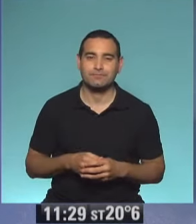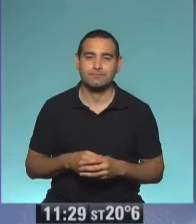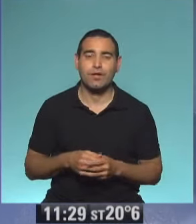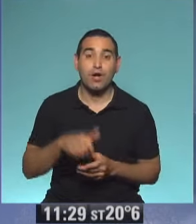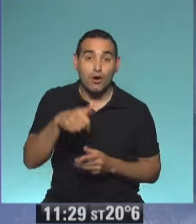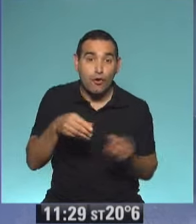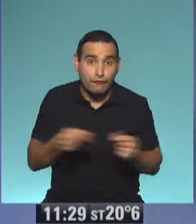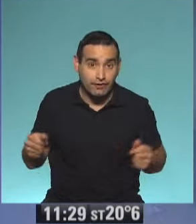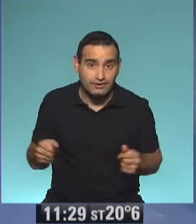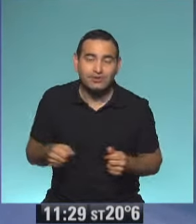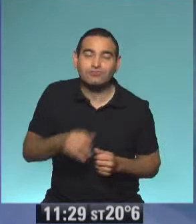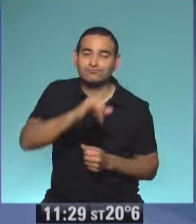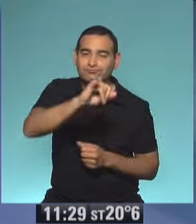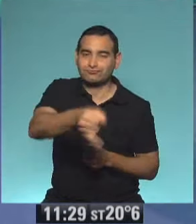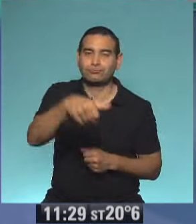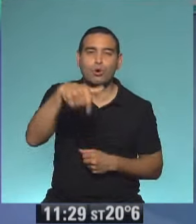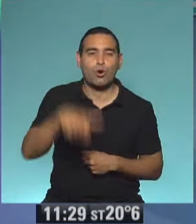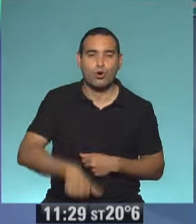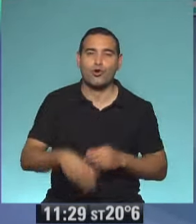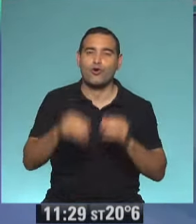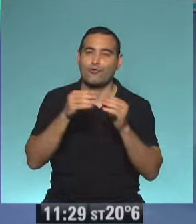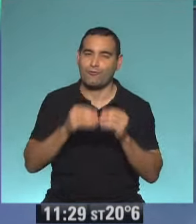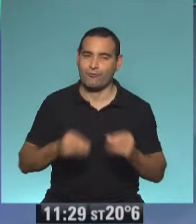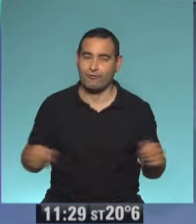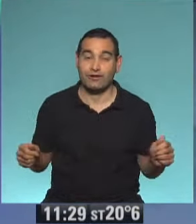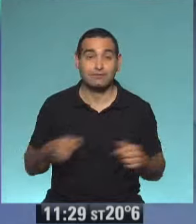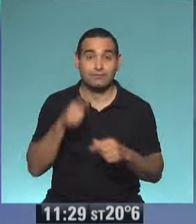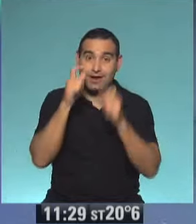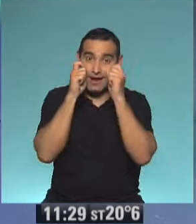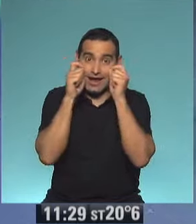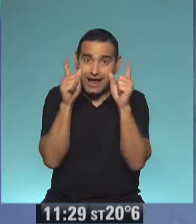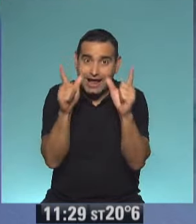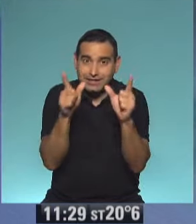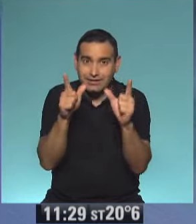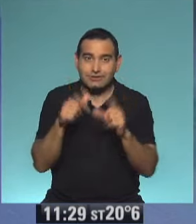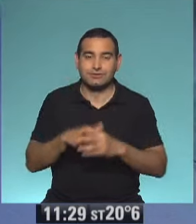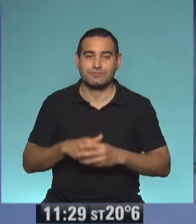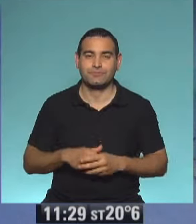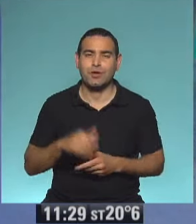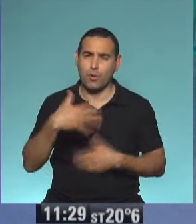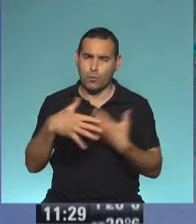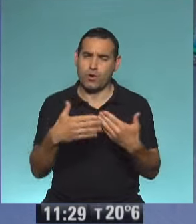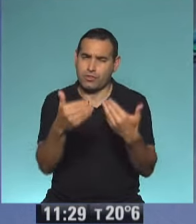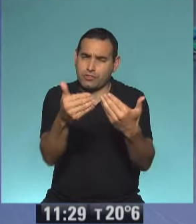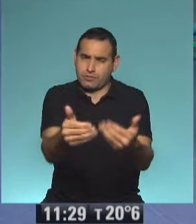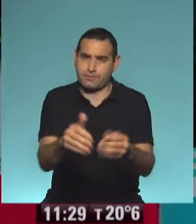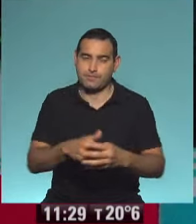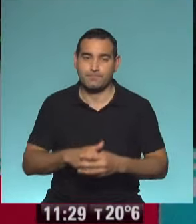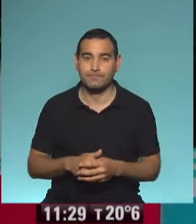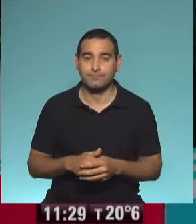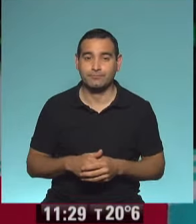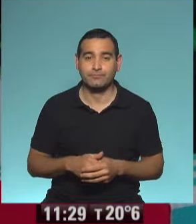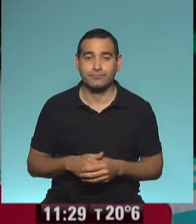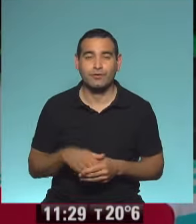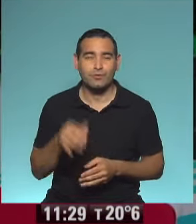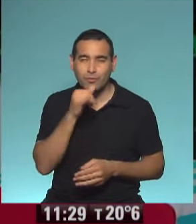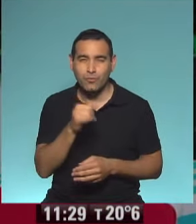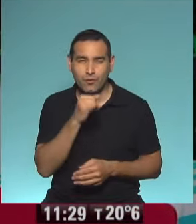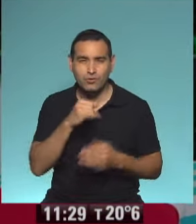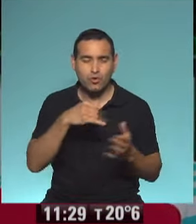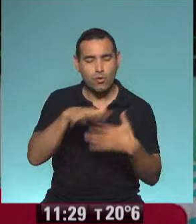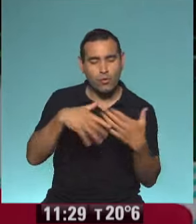vamos a terminarlo. Y hoy lo vamos a terminar. ¡Ay, sí! Atención entonces, dejamos el juego para dentro un ratito. Y ya que, bueno, recién decíamos, hay juegos